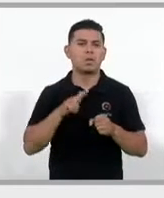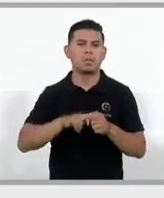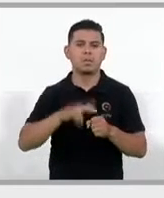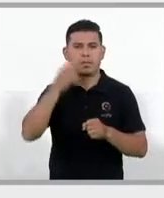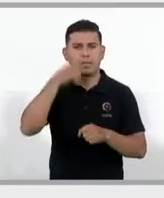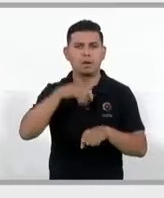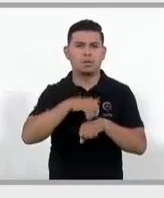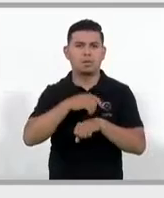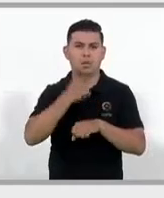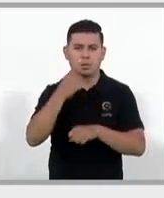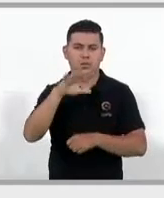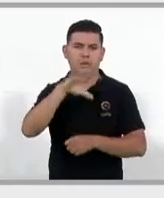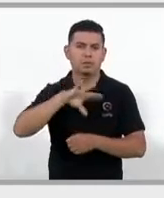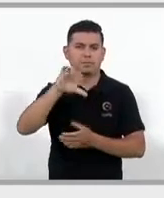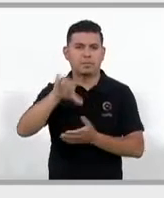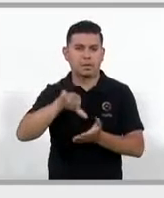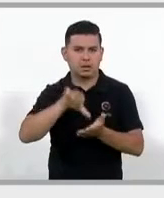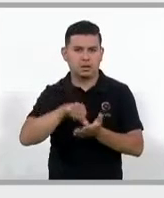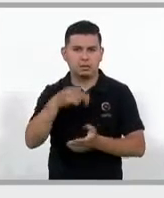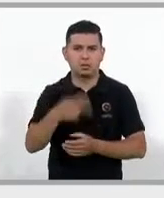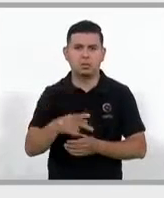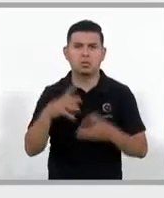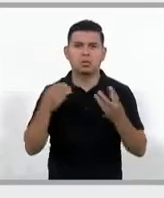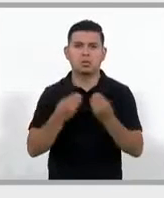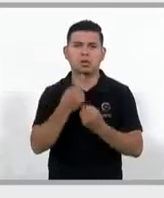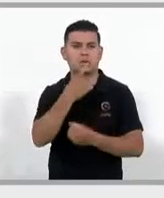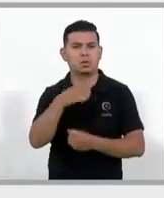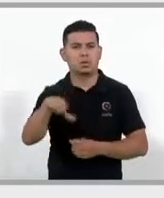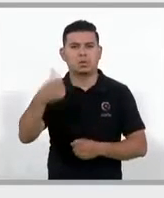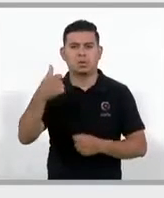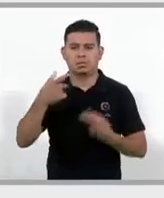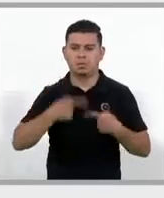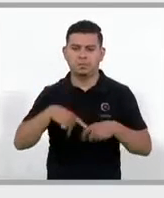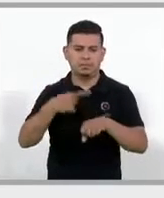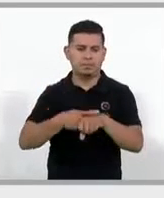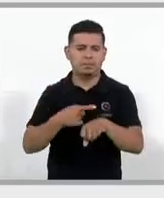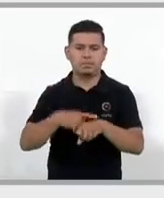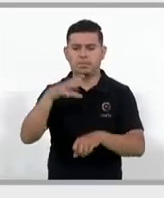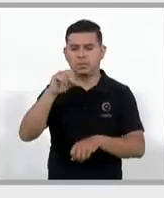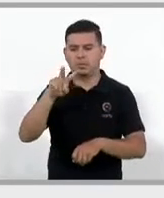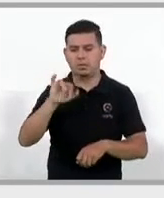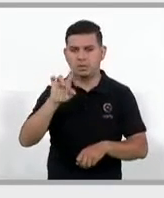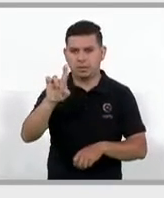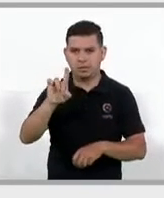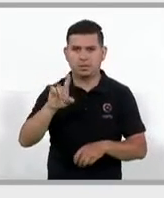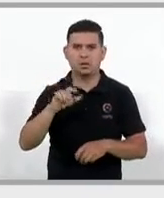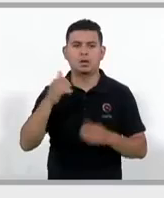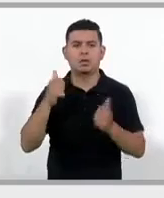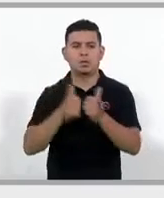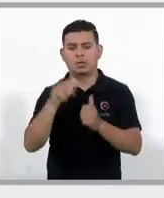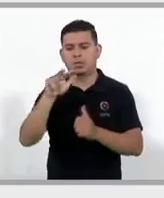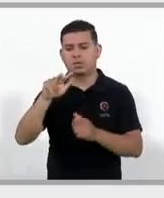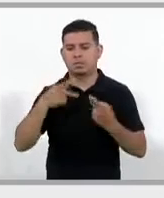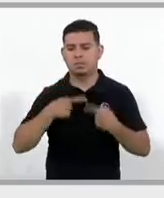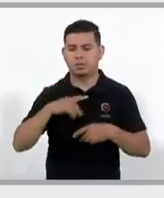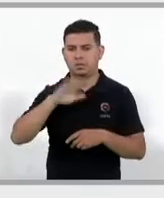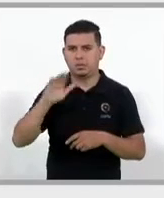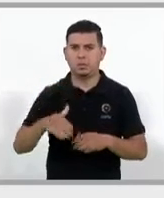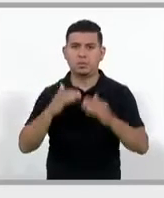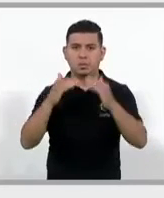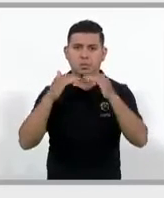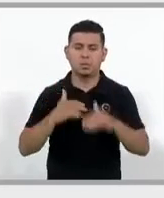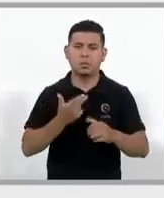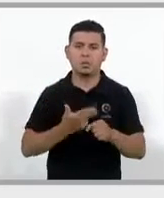número 1 valles centrales se reportan 111 casos confirmados con 18 defunciones para la jurisdicción